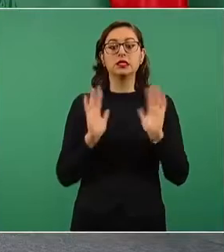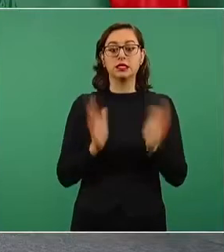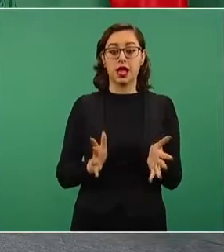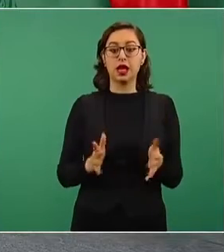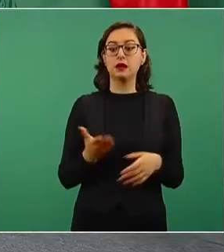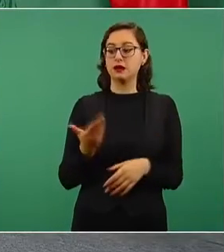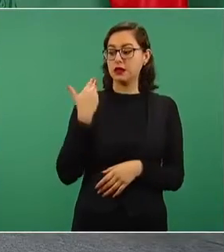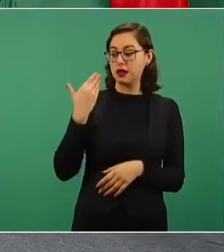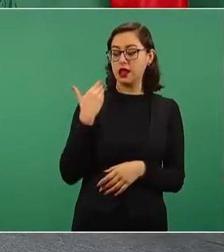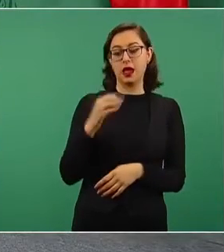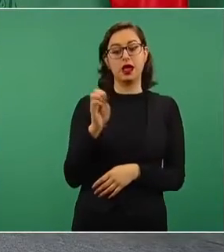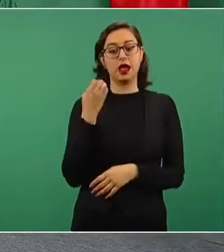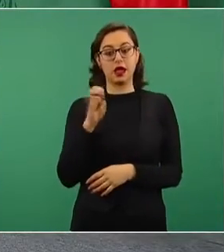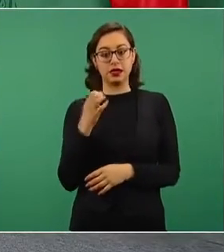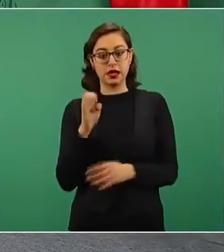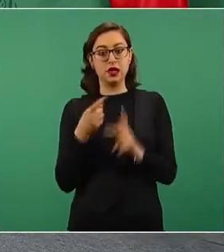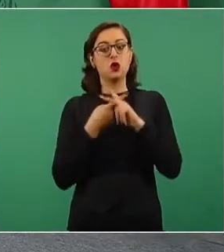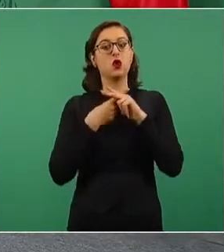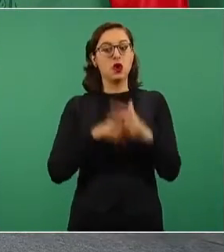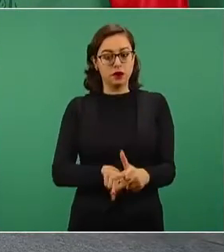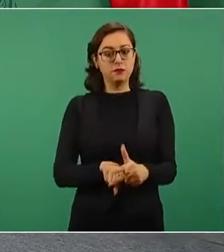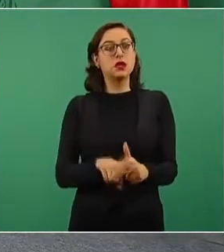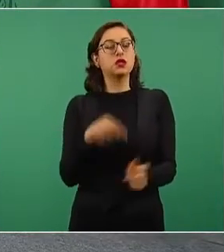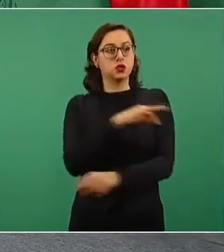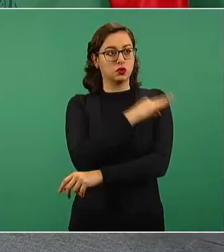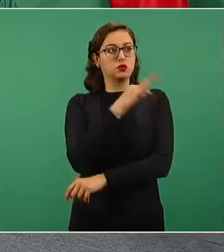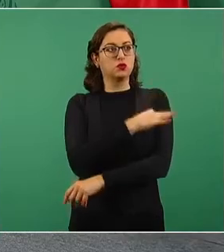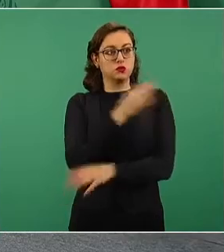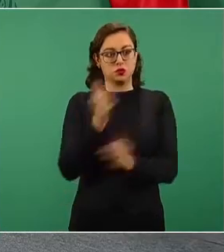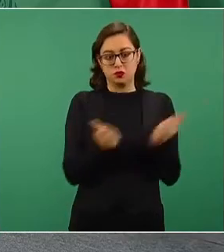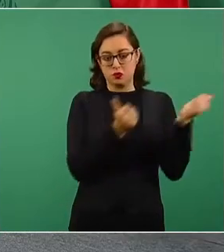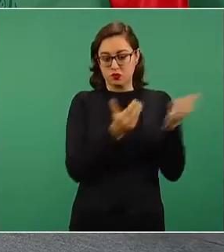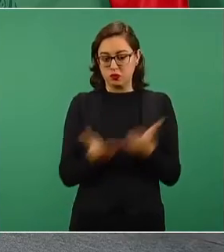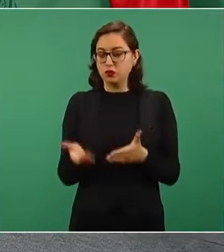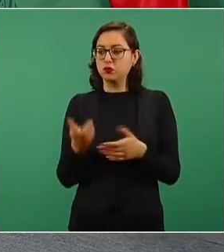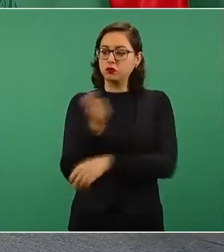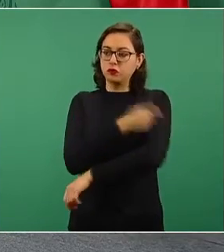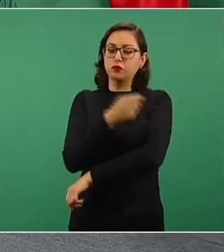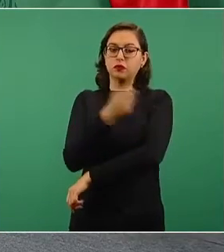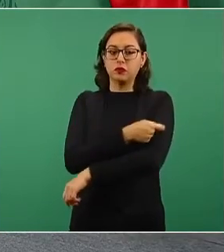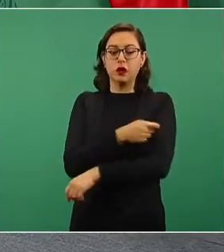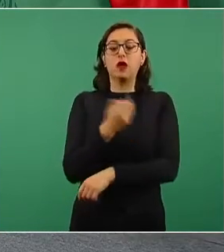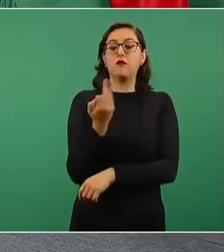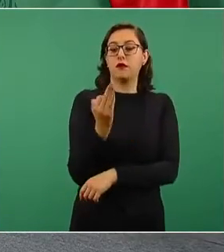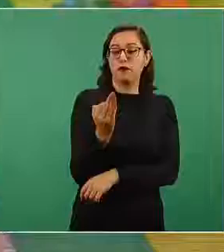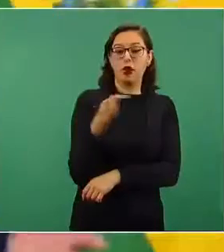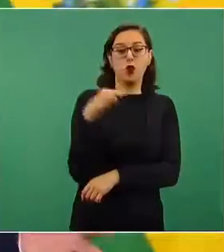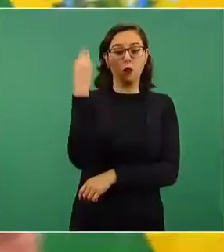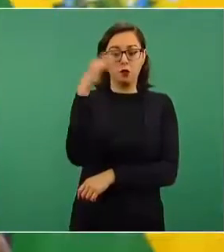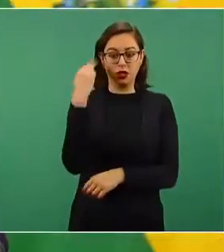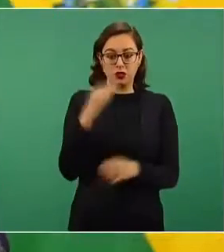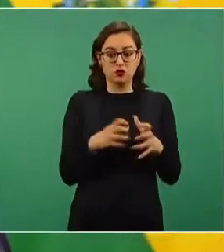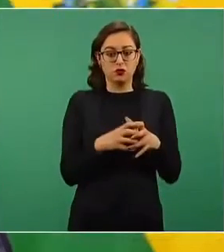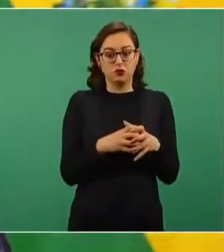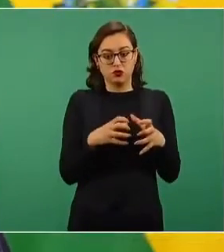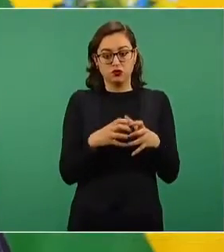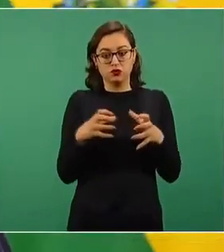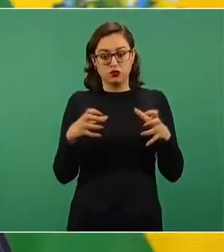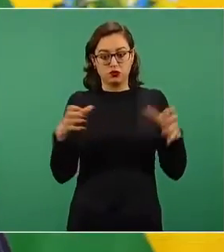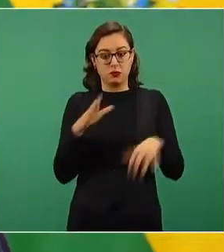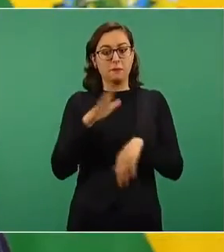enero, una pequeña parte que nos llegó, y ya febrero y marzo hemos ido gradualmente incrementando. Es un